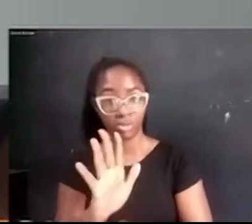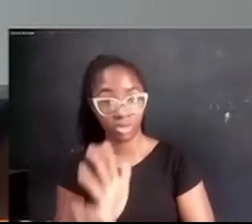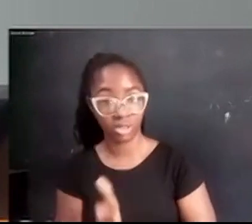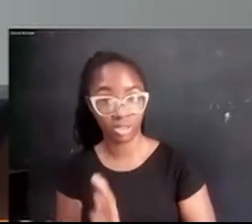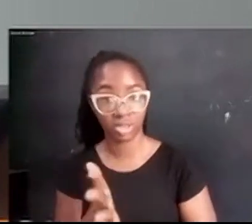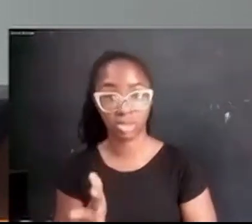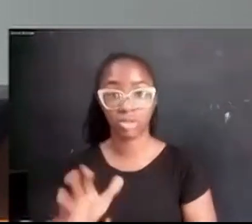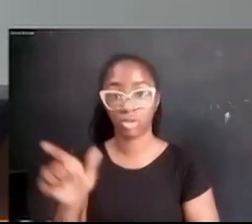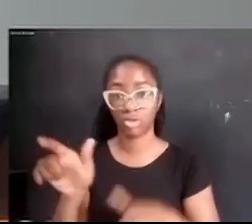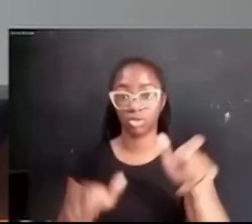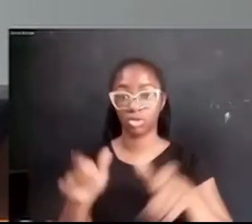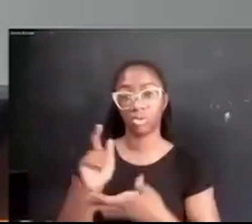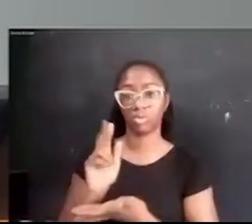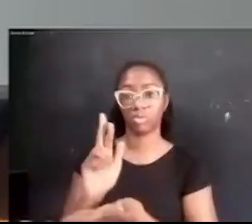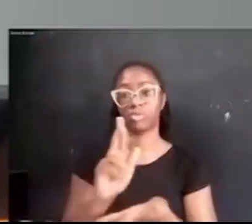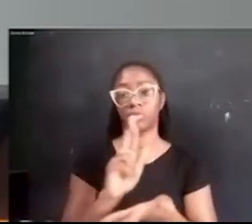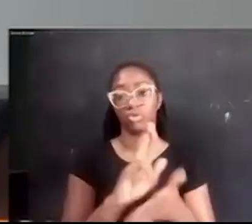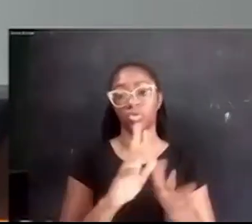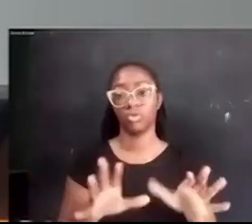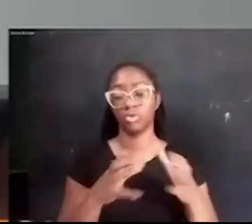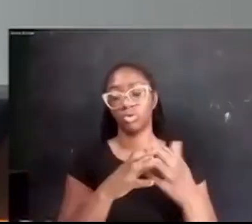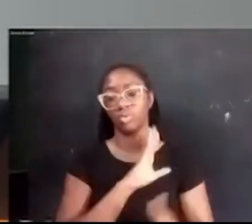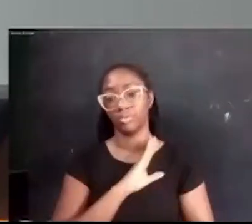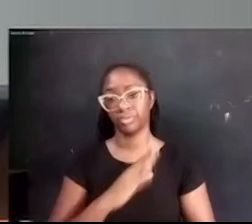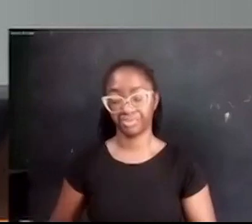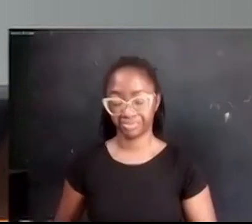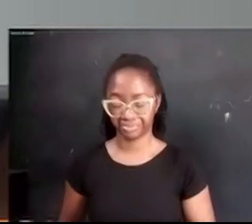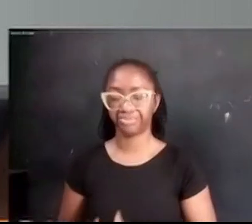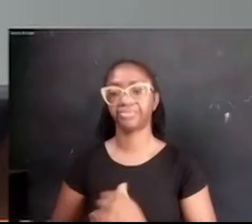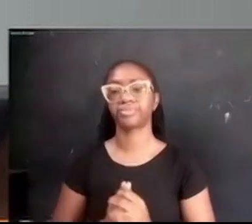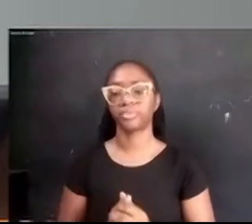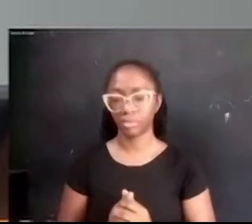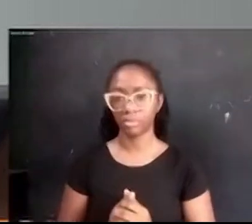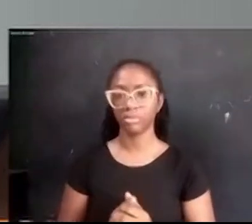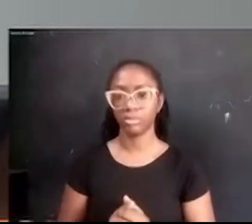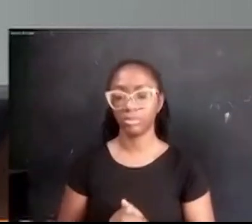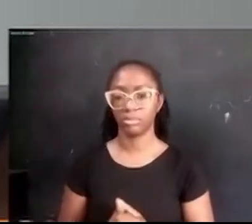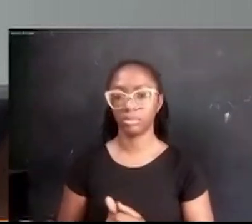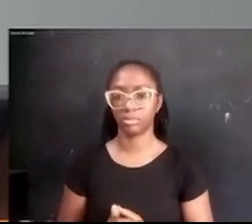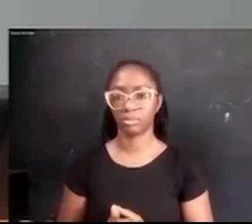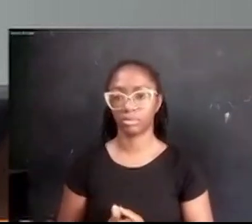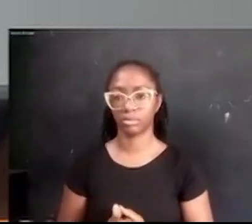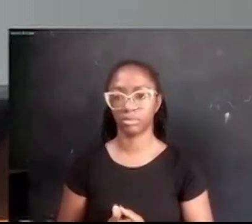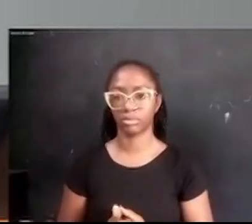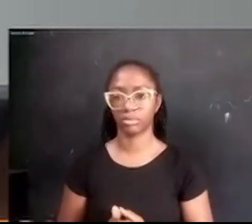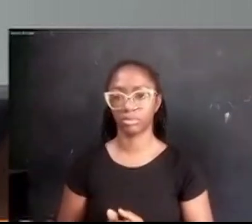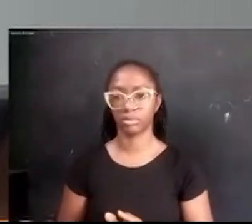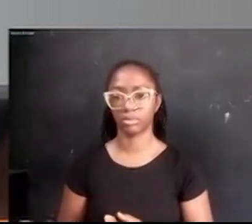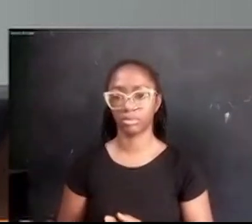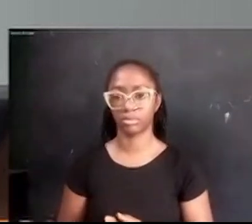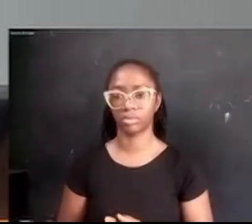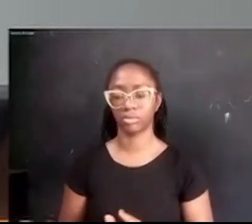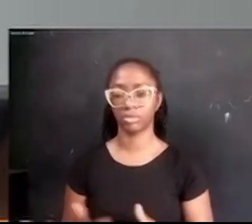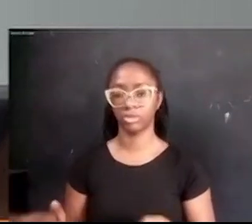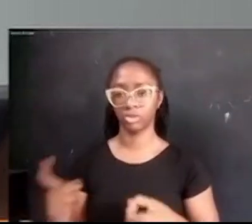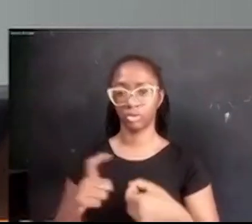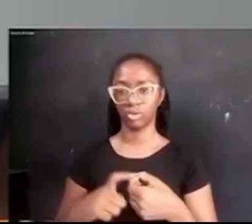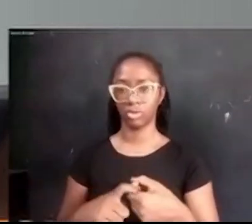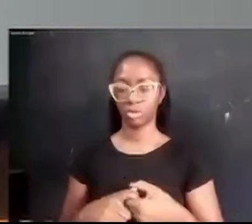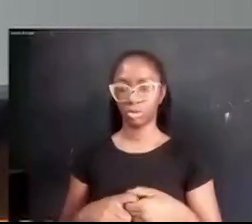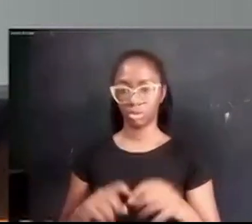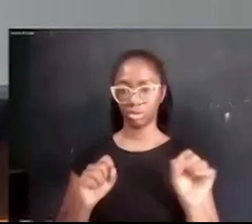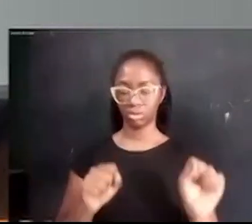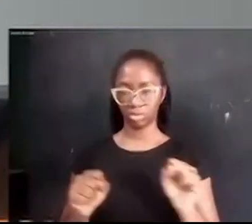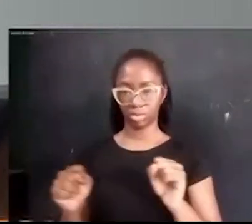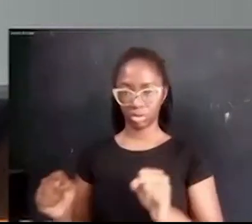son el cuerpo legislativo, la Asamblea y el rey. Y en cuanto al poder constituyente, el título final